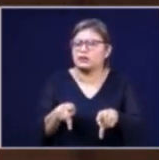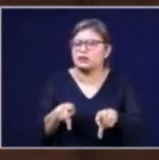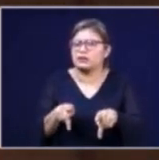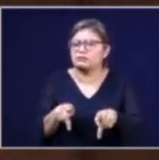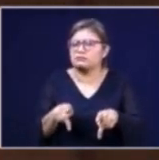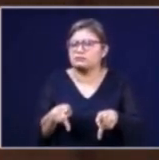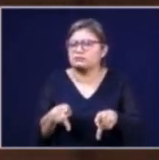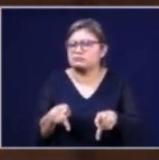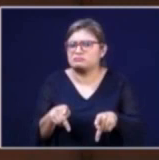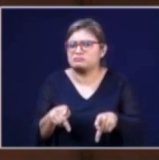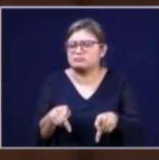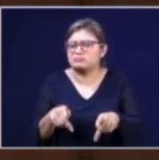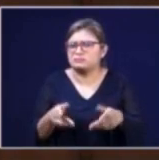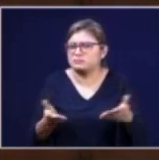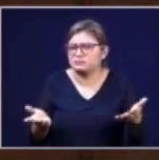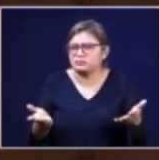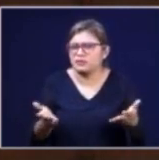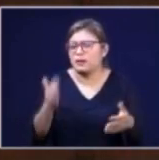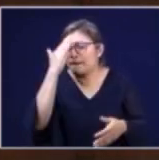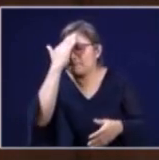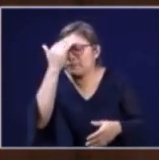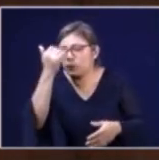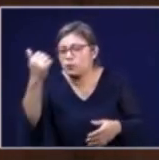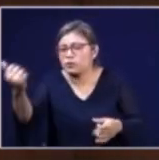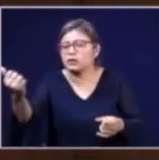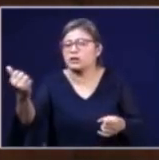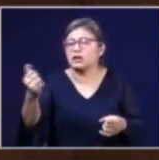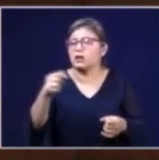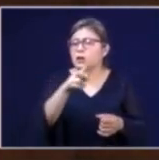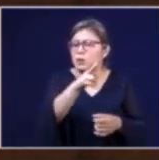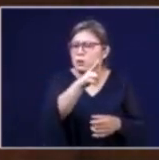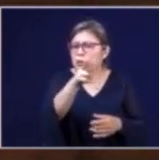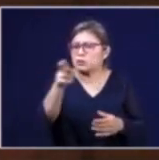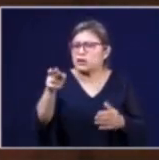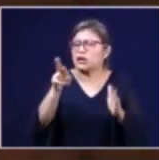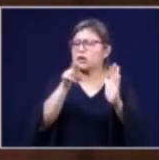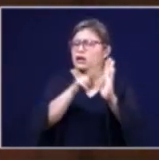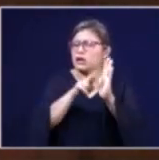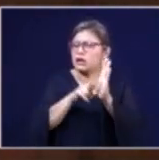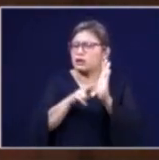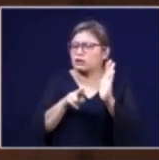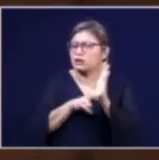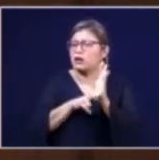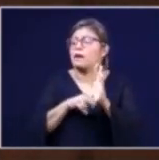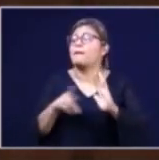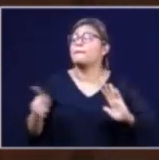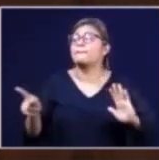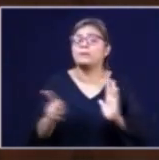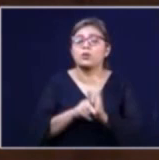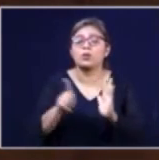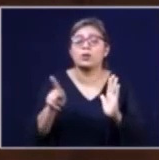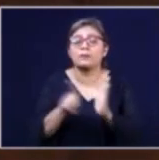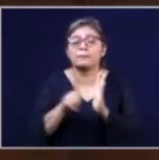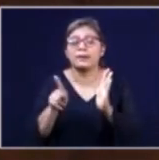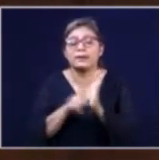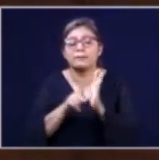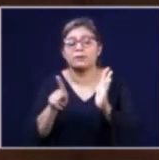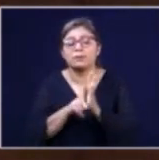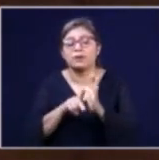suspendido. ¿Por qué no se hace una norma que prohíba el despido en medio de esto? ¿Qué está haciendo el gran